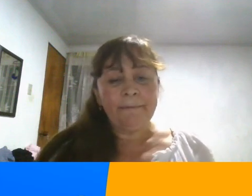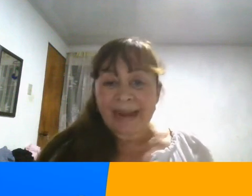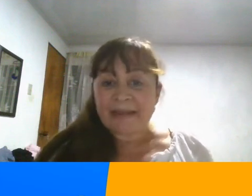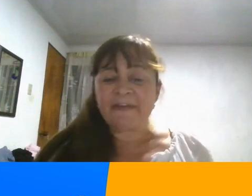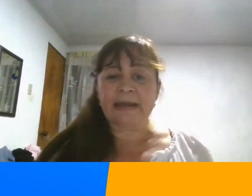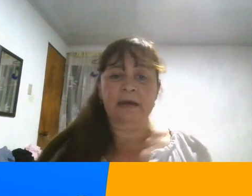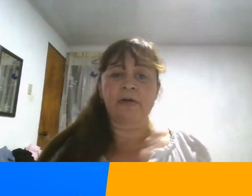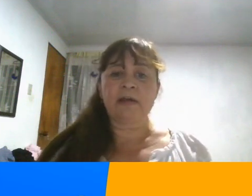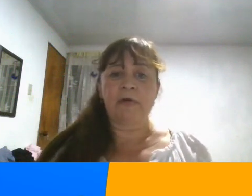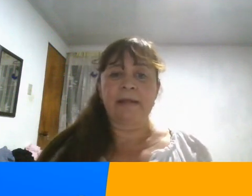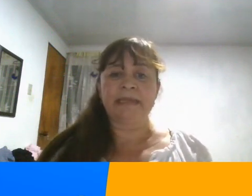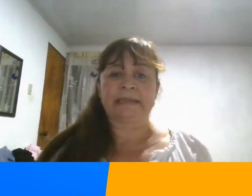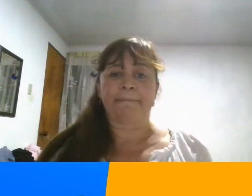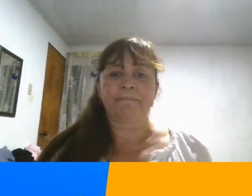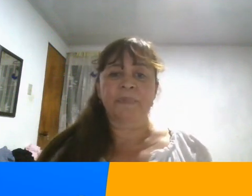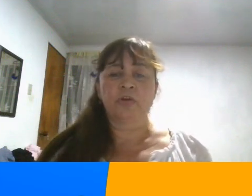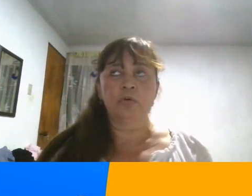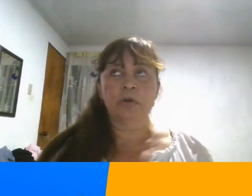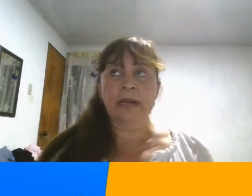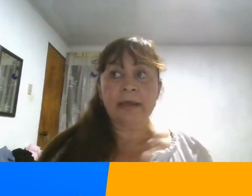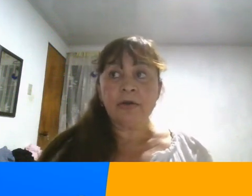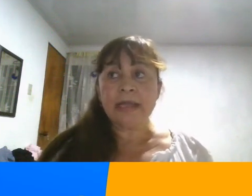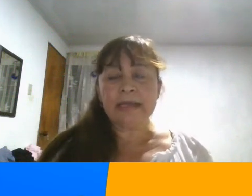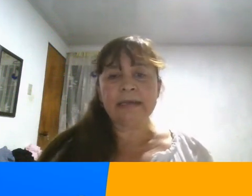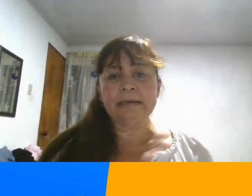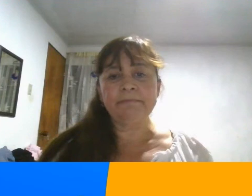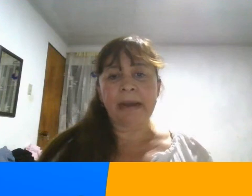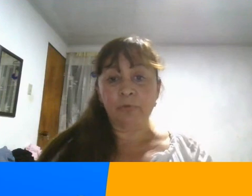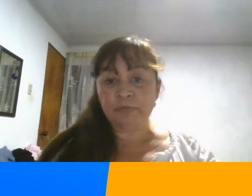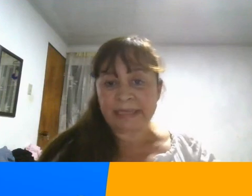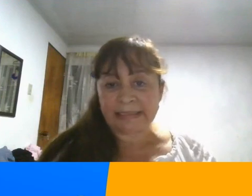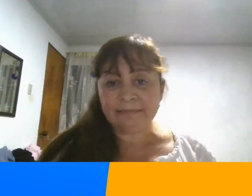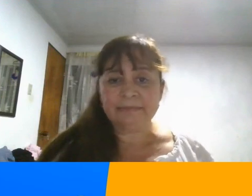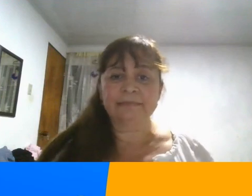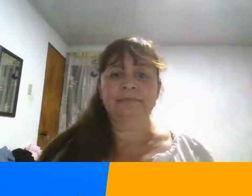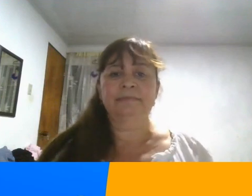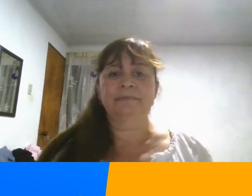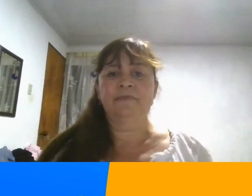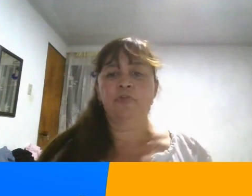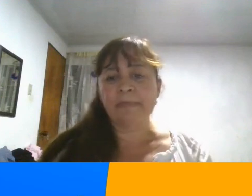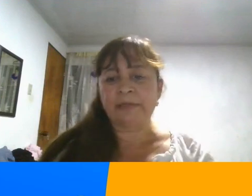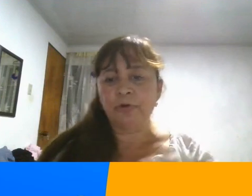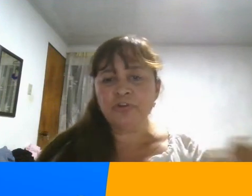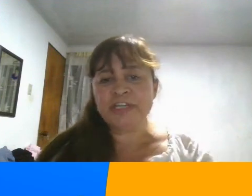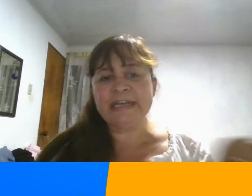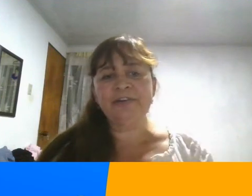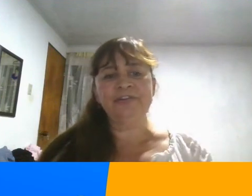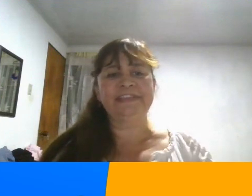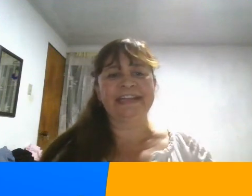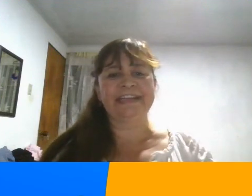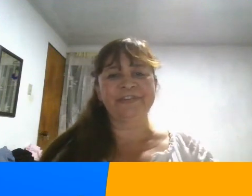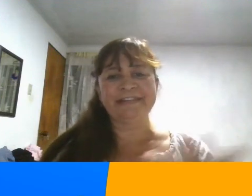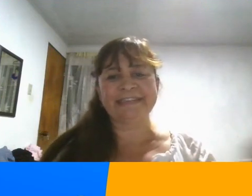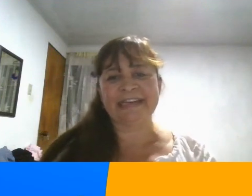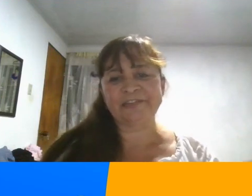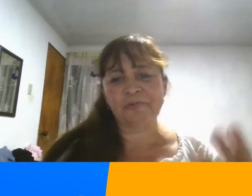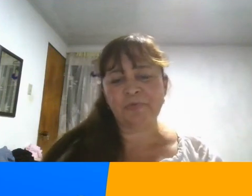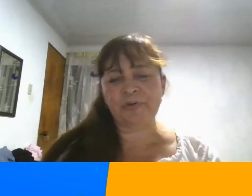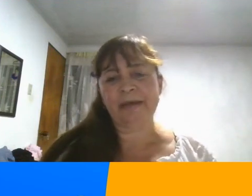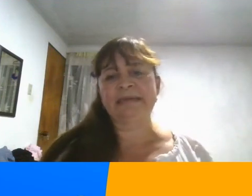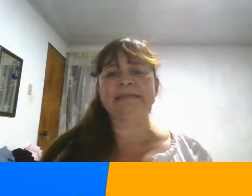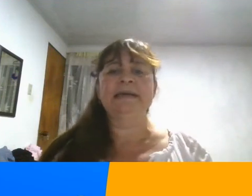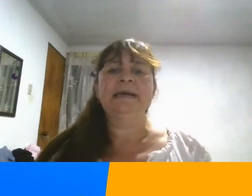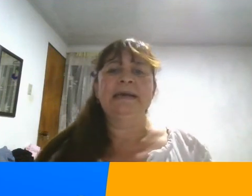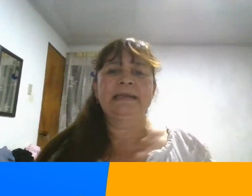que planificarlo adecuadamente. Yo creo que vamos bien formando los chicos, teniendo universidades